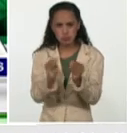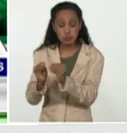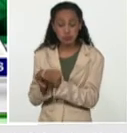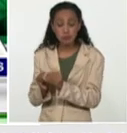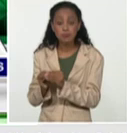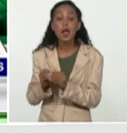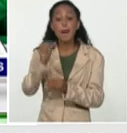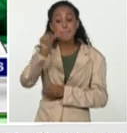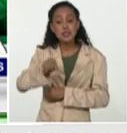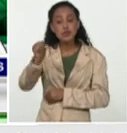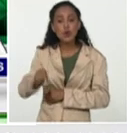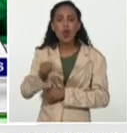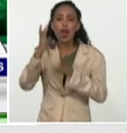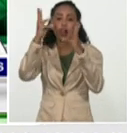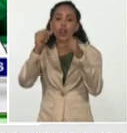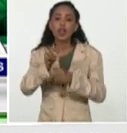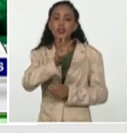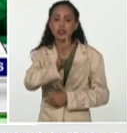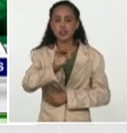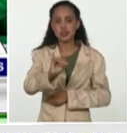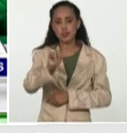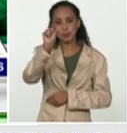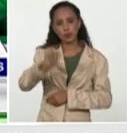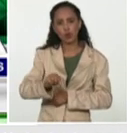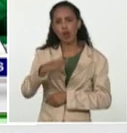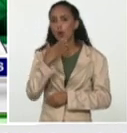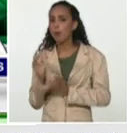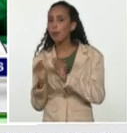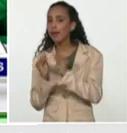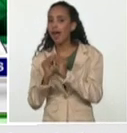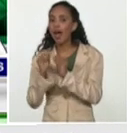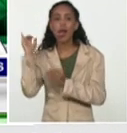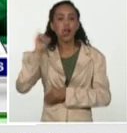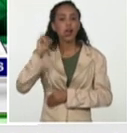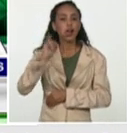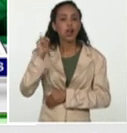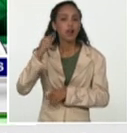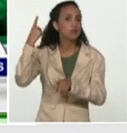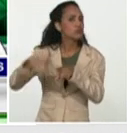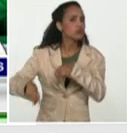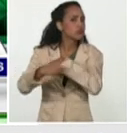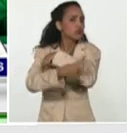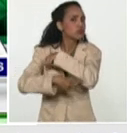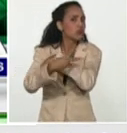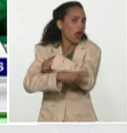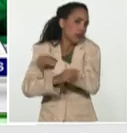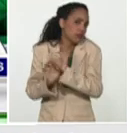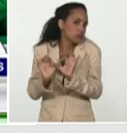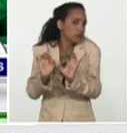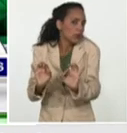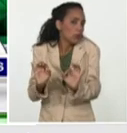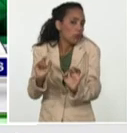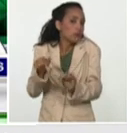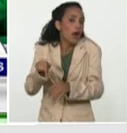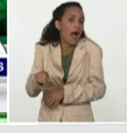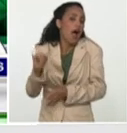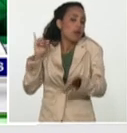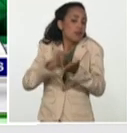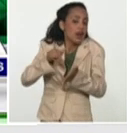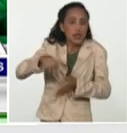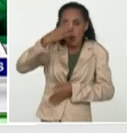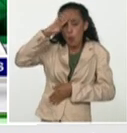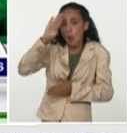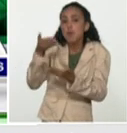36 fueron pacientes importados, personas que arribaron del exterior en los últimos